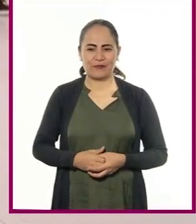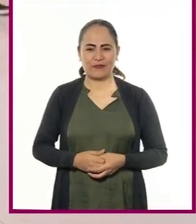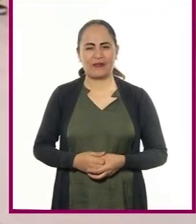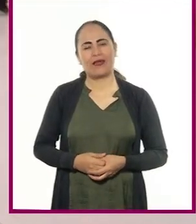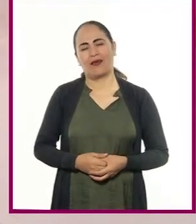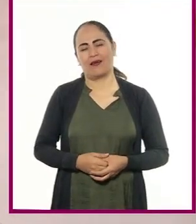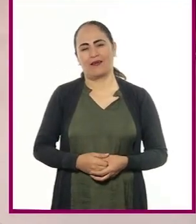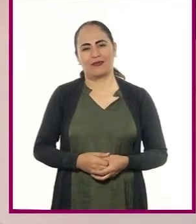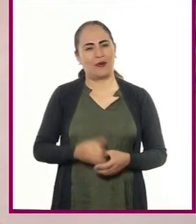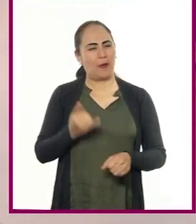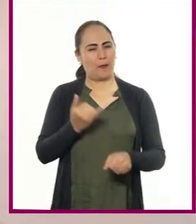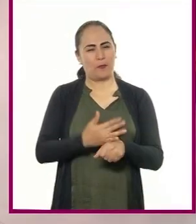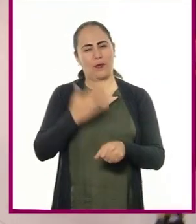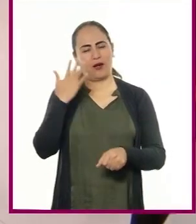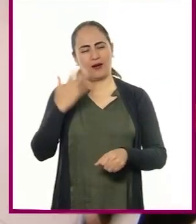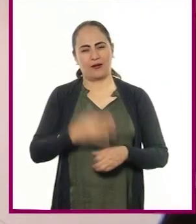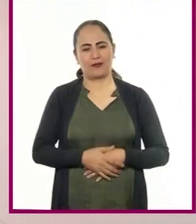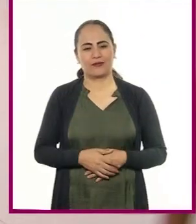Fernando!